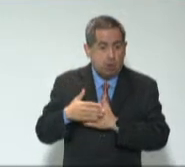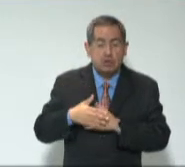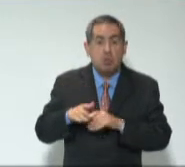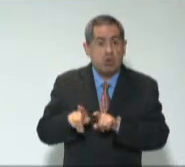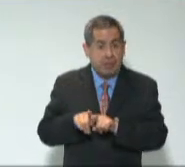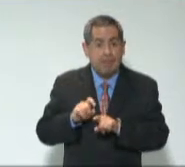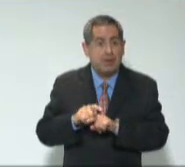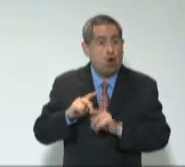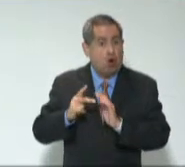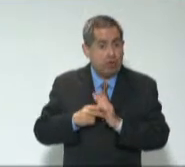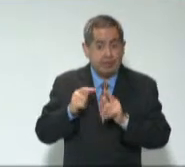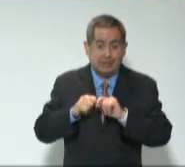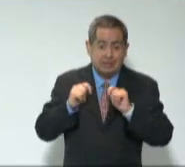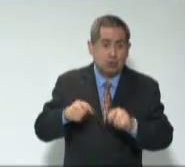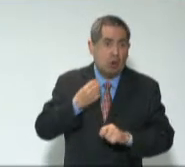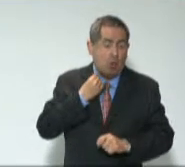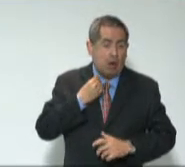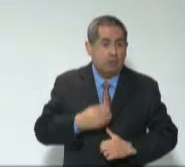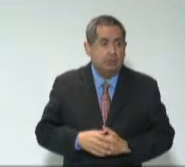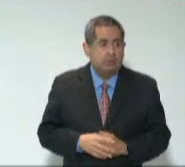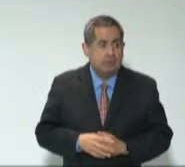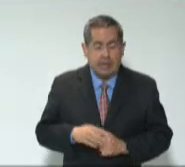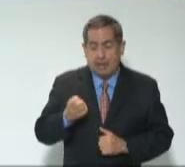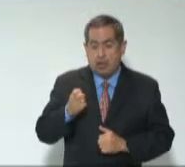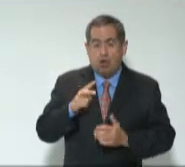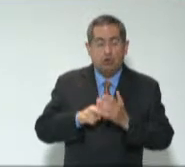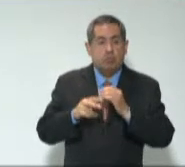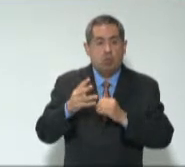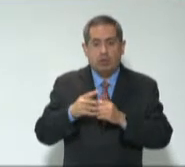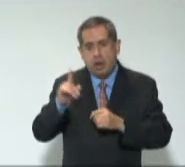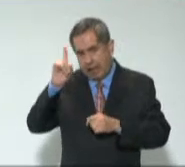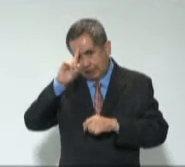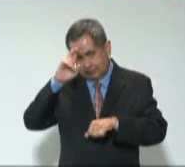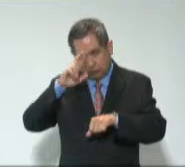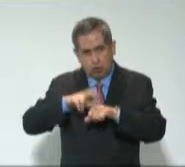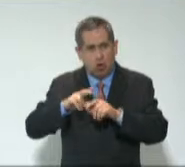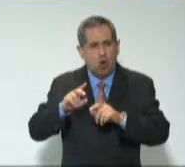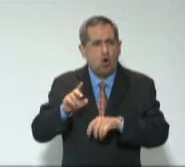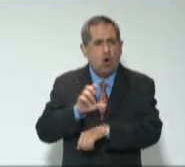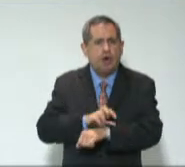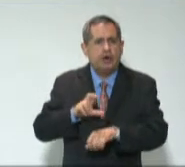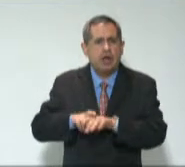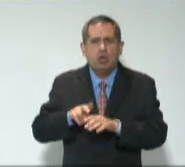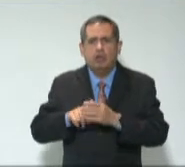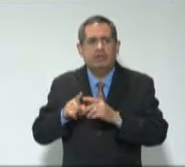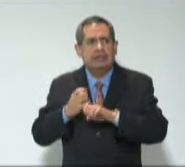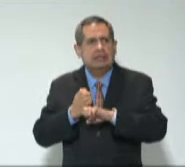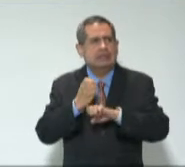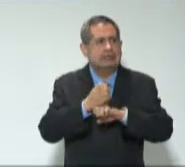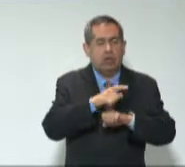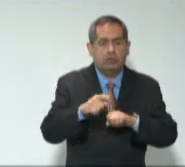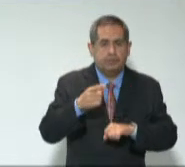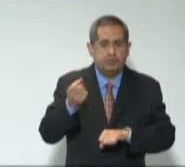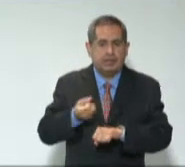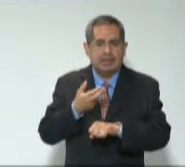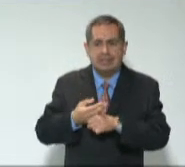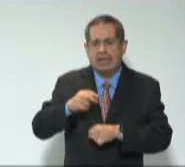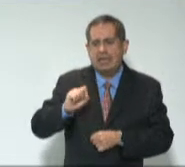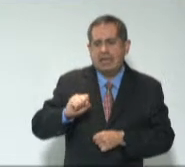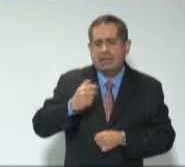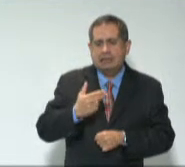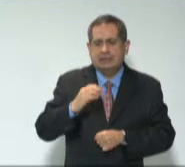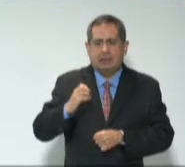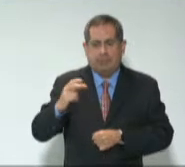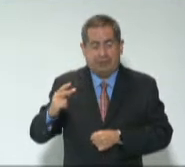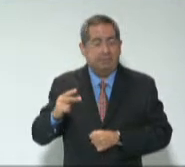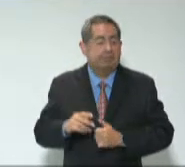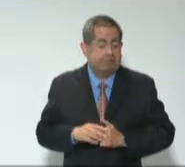a este enero de 2004 se desempeñó como asesor de la unidad de coordinación con entidades federativas de la Secretaría de Hacienda y Crédito